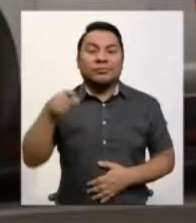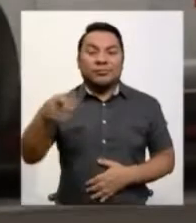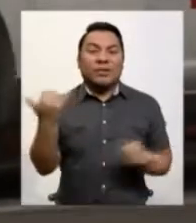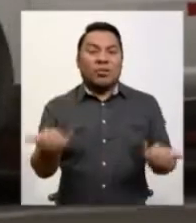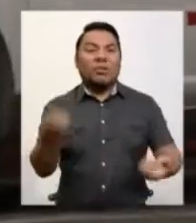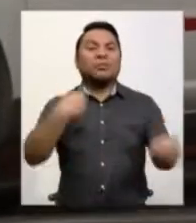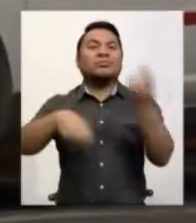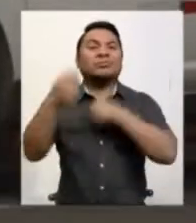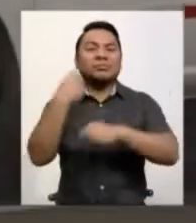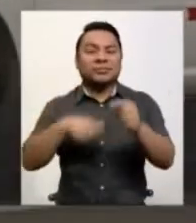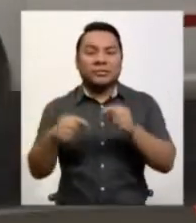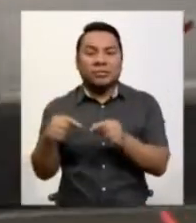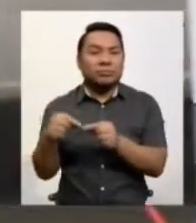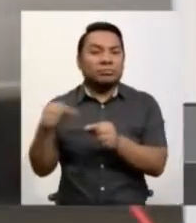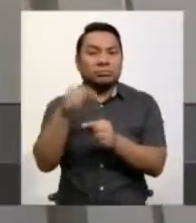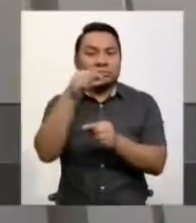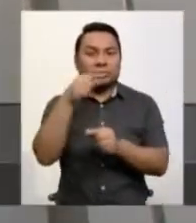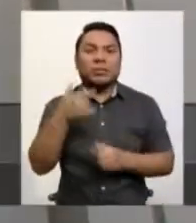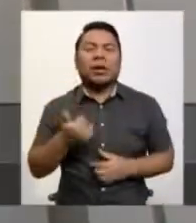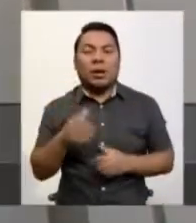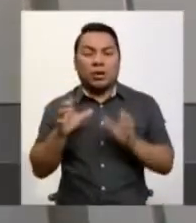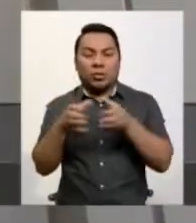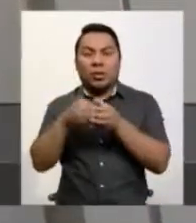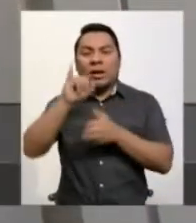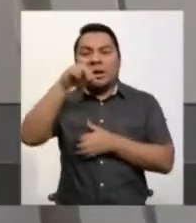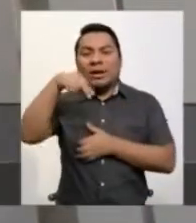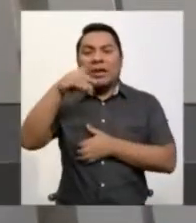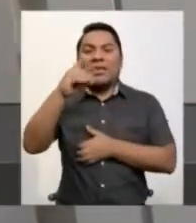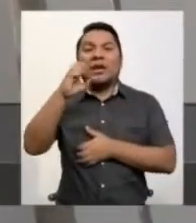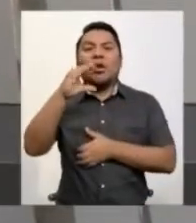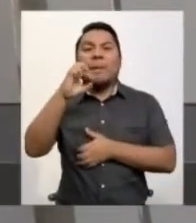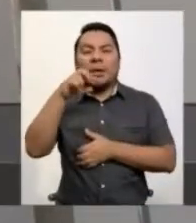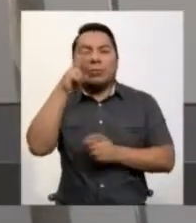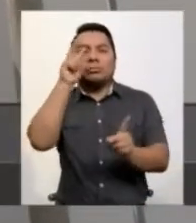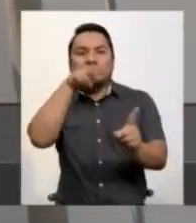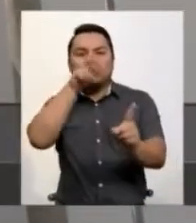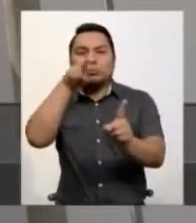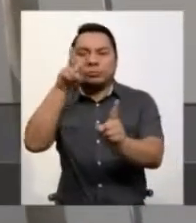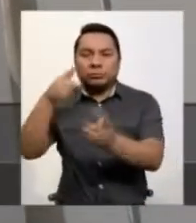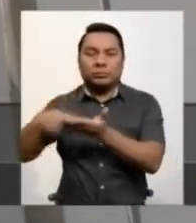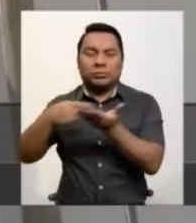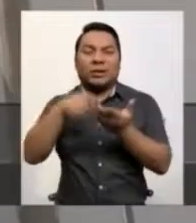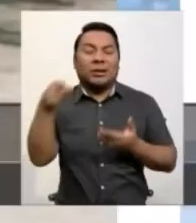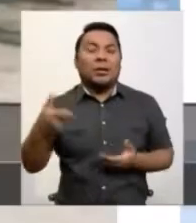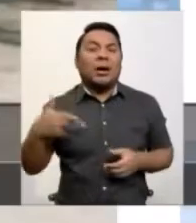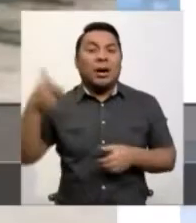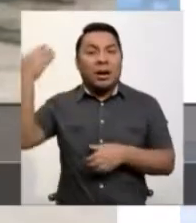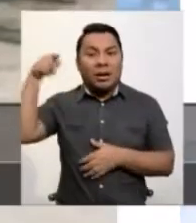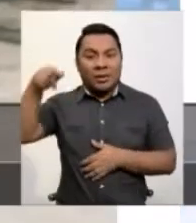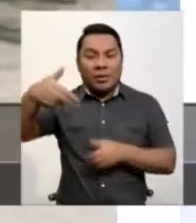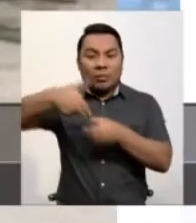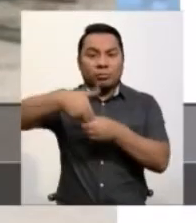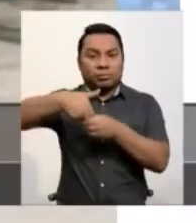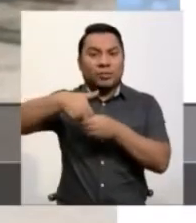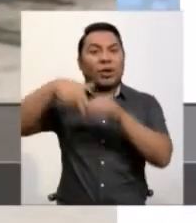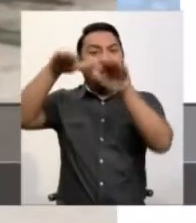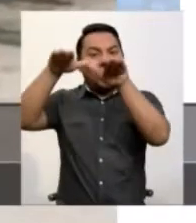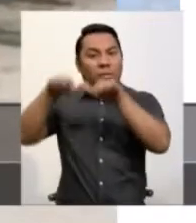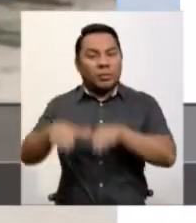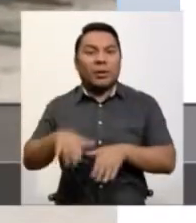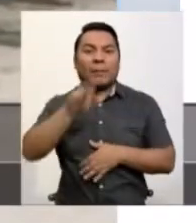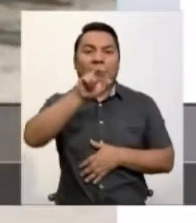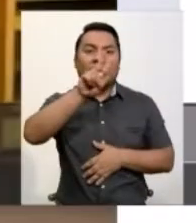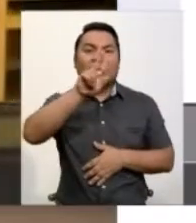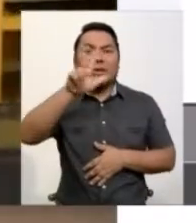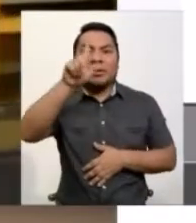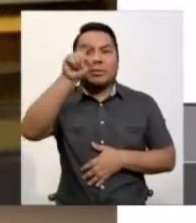de combustibles en la mira. El mayor productor de gas licuado de petróleo bajó sus precios en